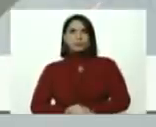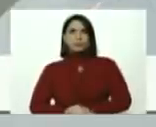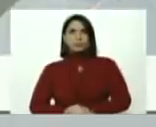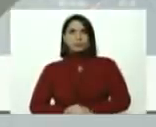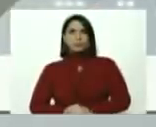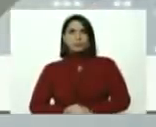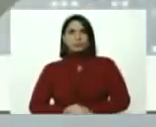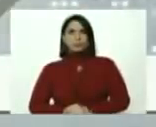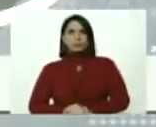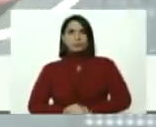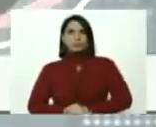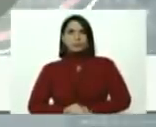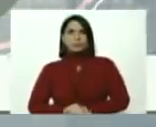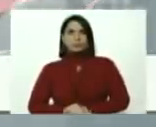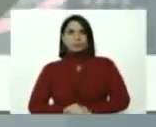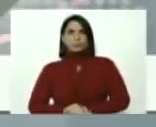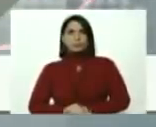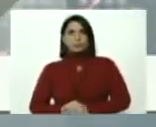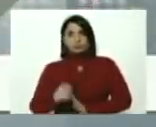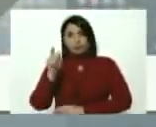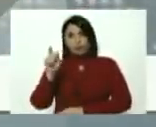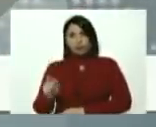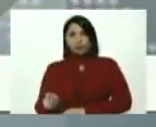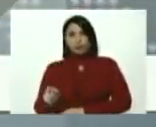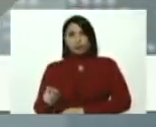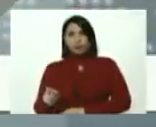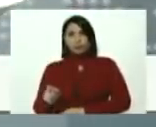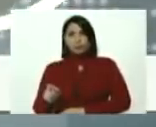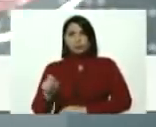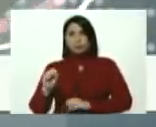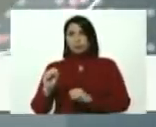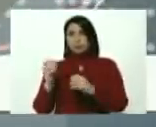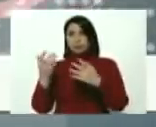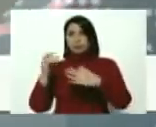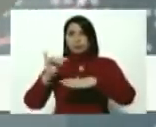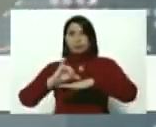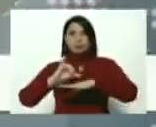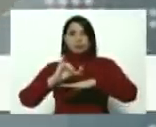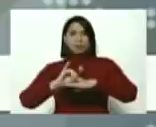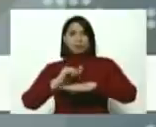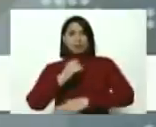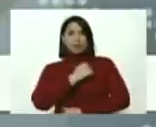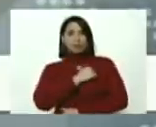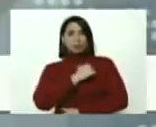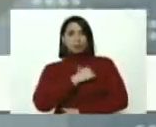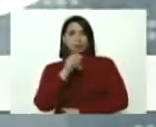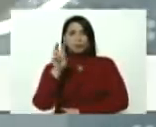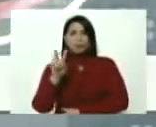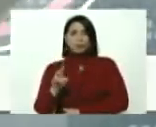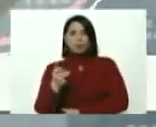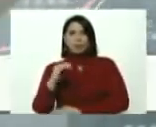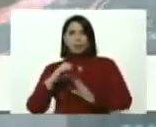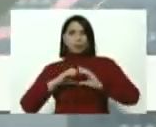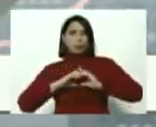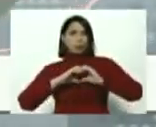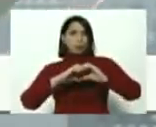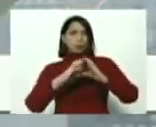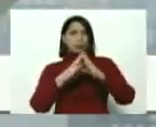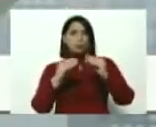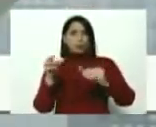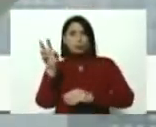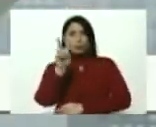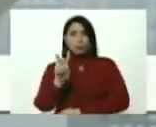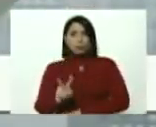Hernández un beato de la Iglesia Católica Venezolana y está en el corazón de todas las venezolanas